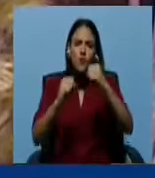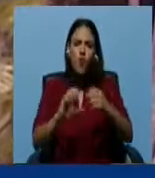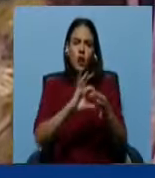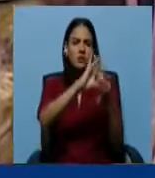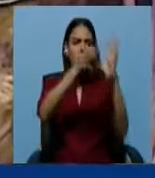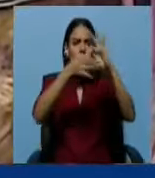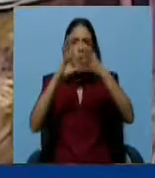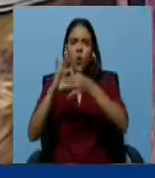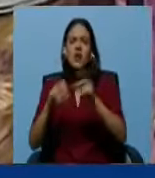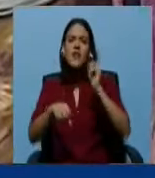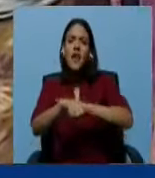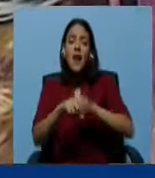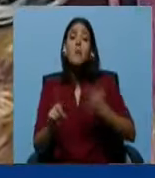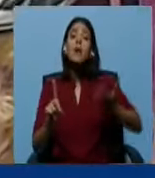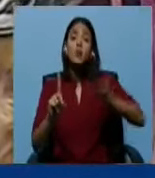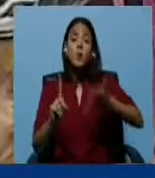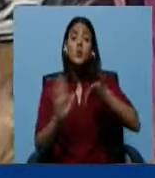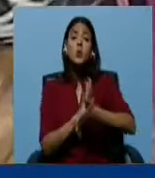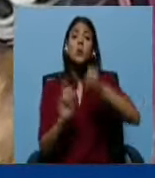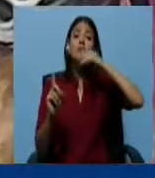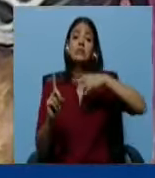de un momento estelar de nuestra historia,